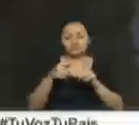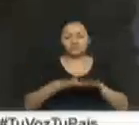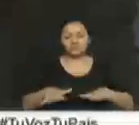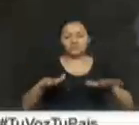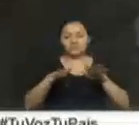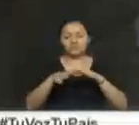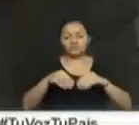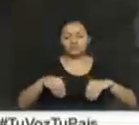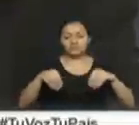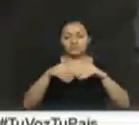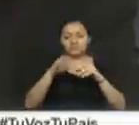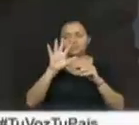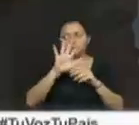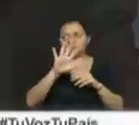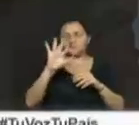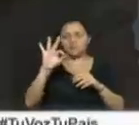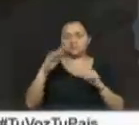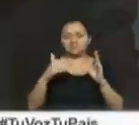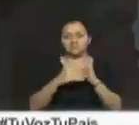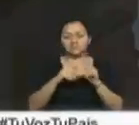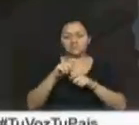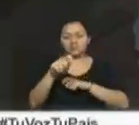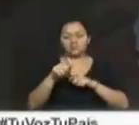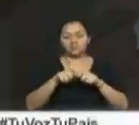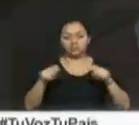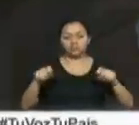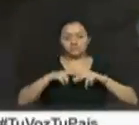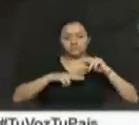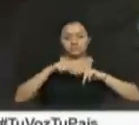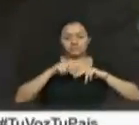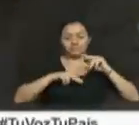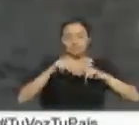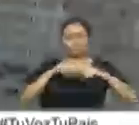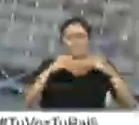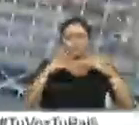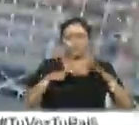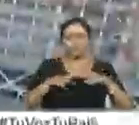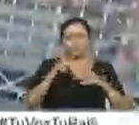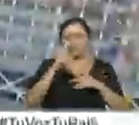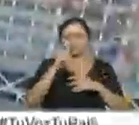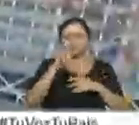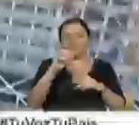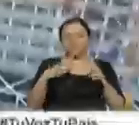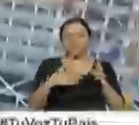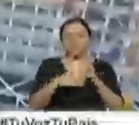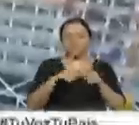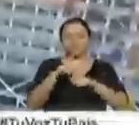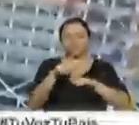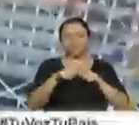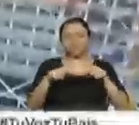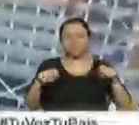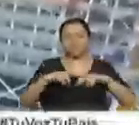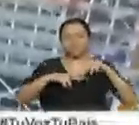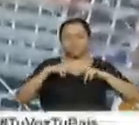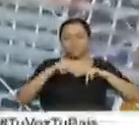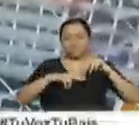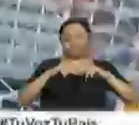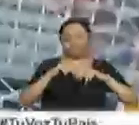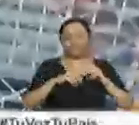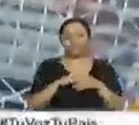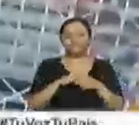de terreno de más o menos 53.000 metros cuadrados, más de 130.000 metros de construcción.